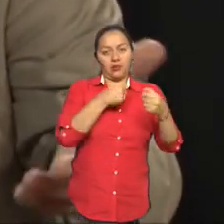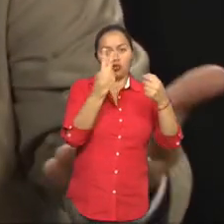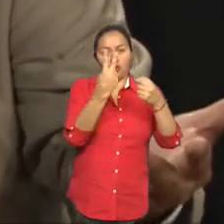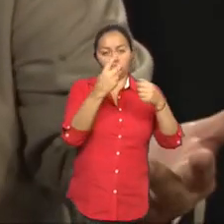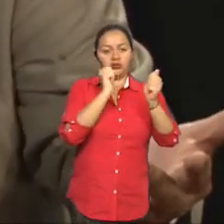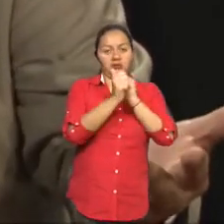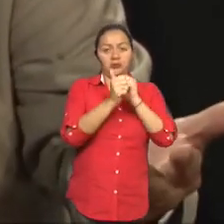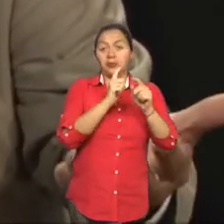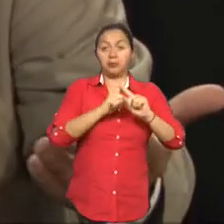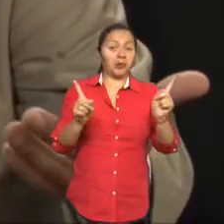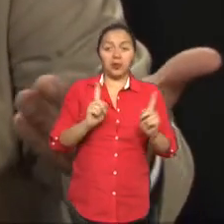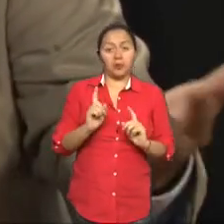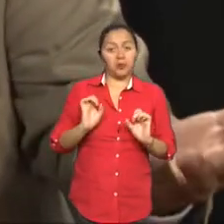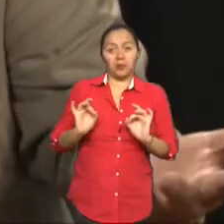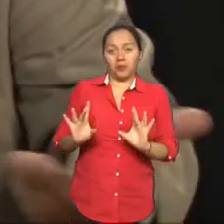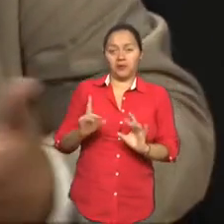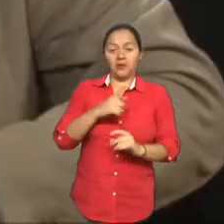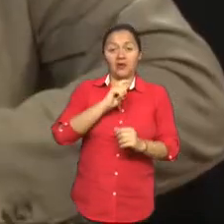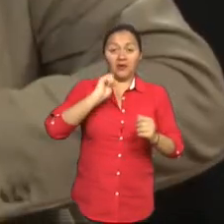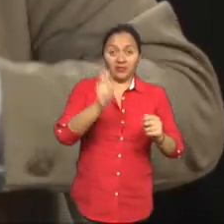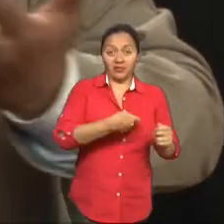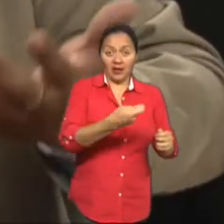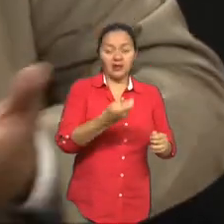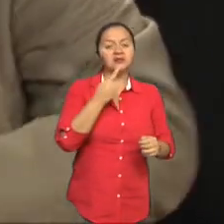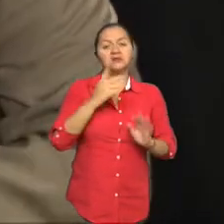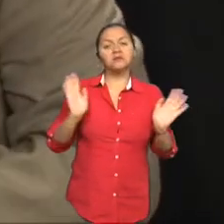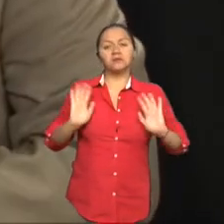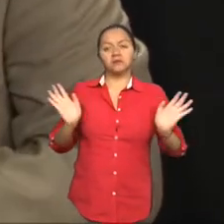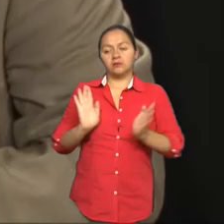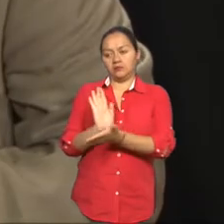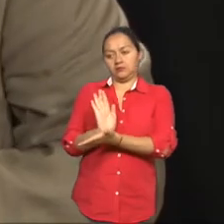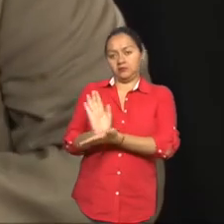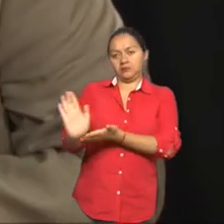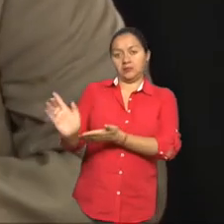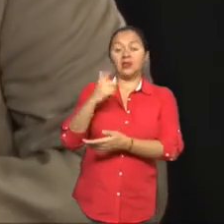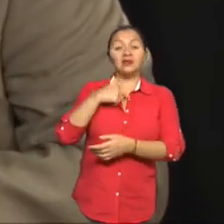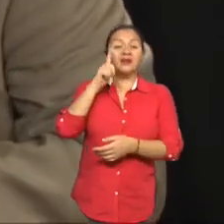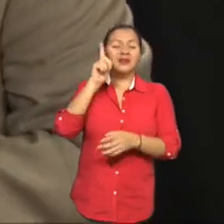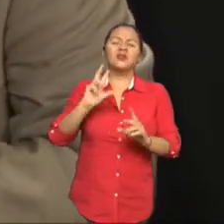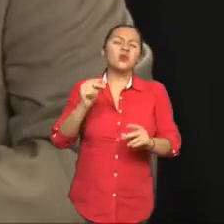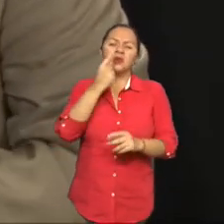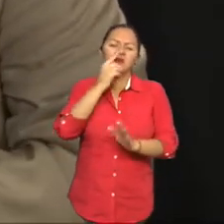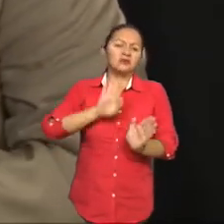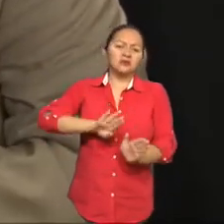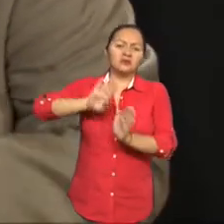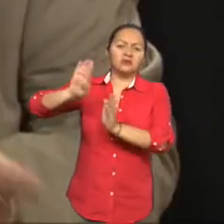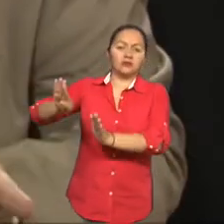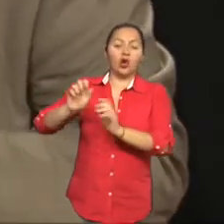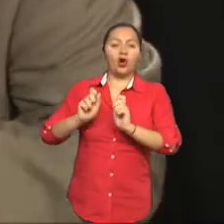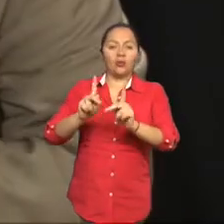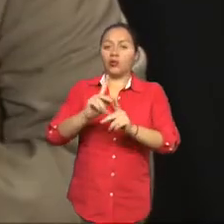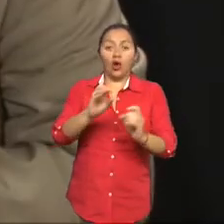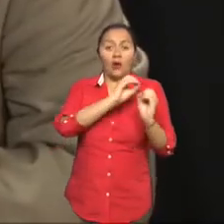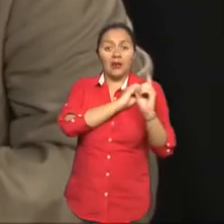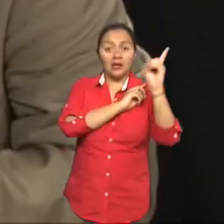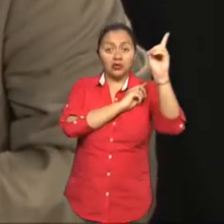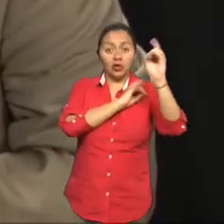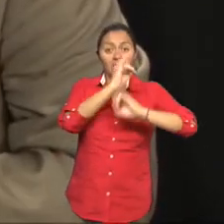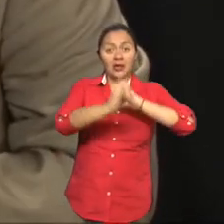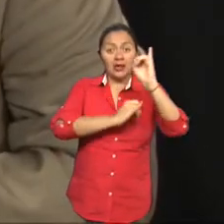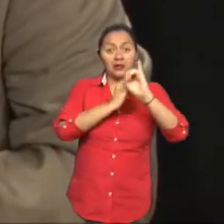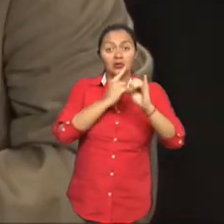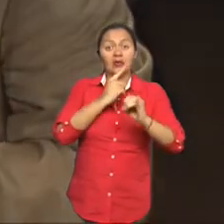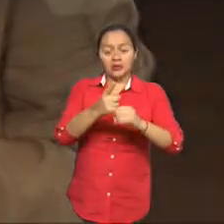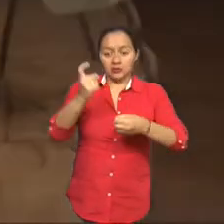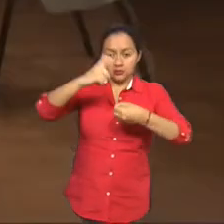deportes. Y no lo hacen. Y no lo hacen porque tal vez los dirigentes no les interesa o no les quieren dar oportunidad, pero es obligación de ellos. En